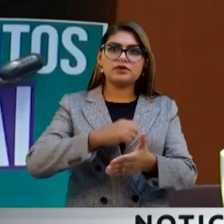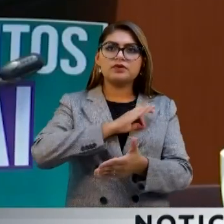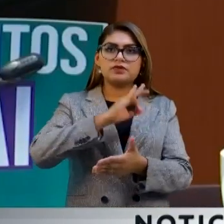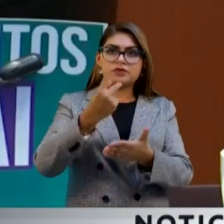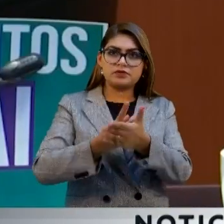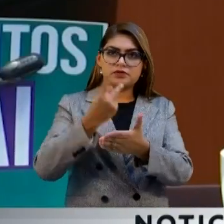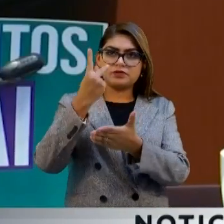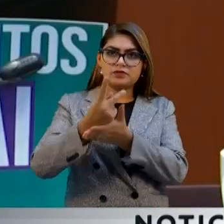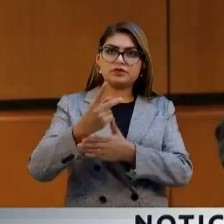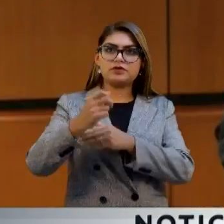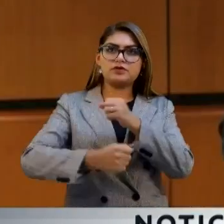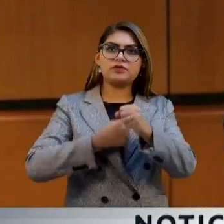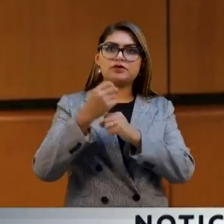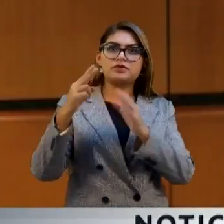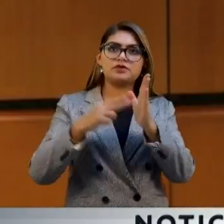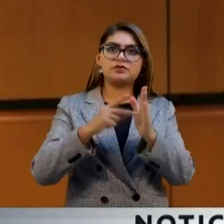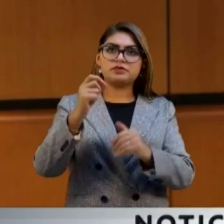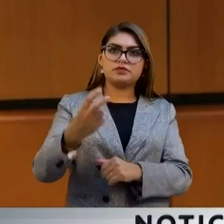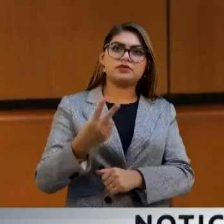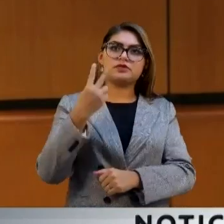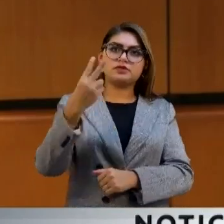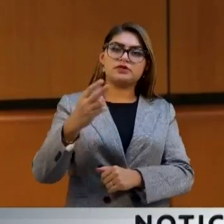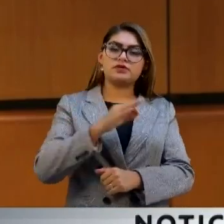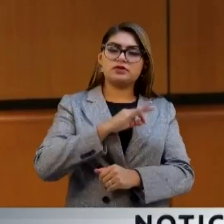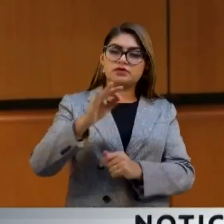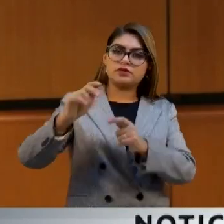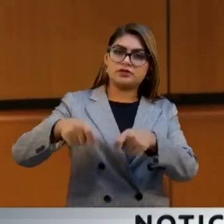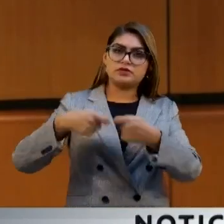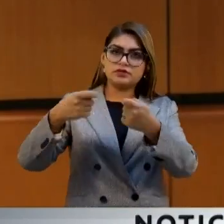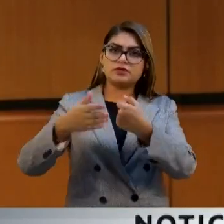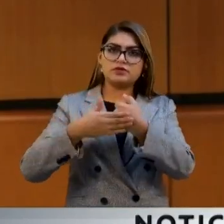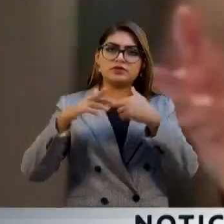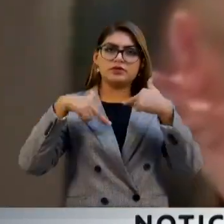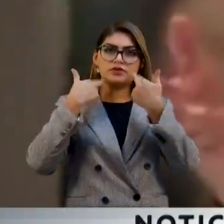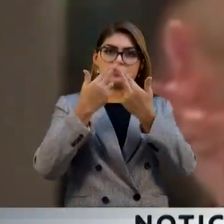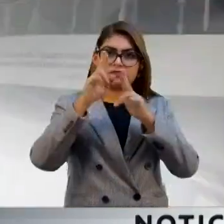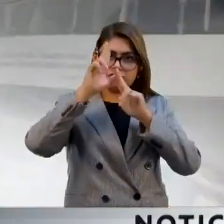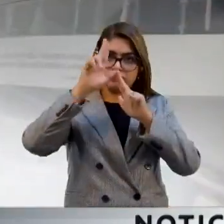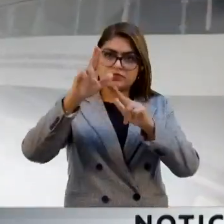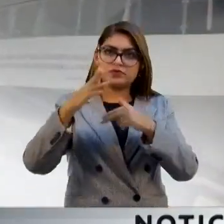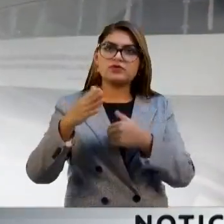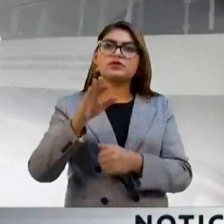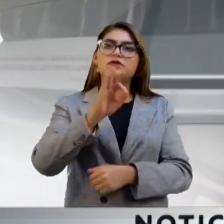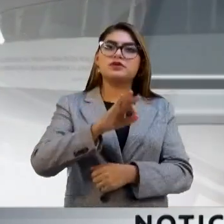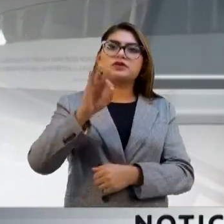edición 2022, el cual le será entregado en sesión solemne esto el próximo 19 de abril.